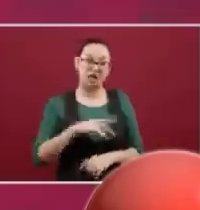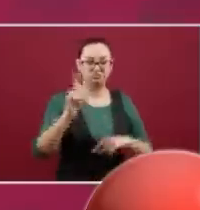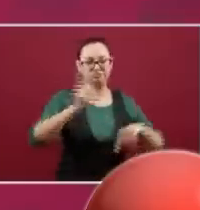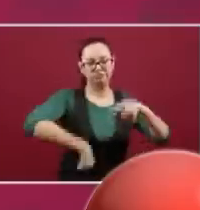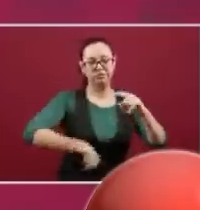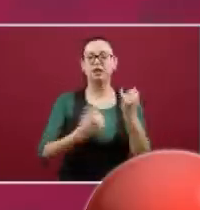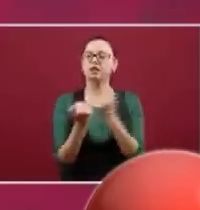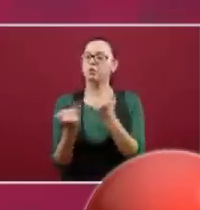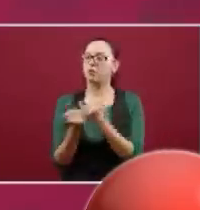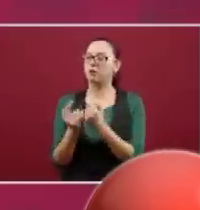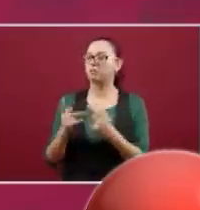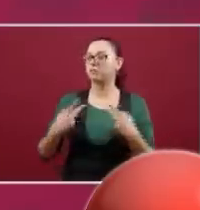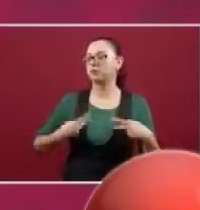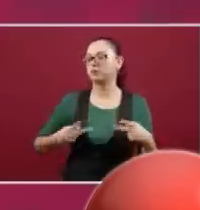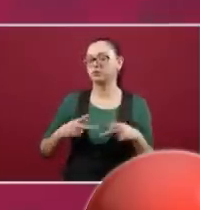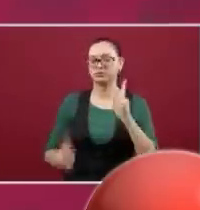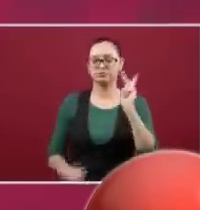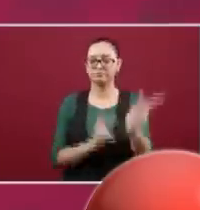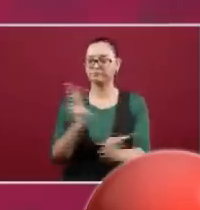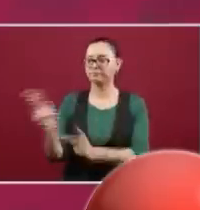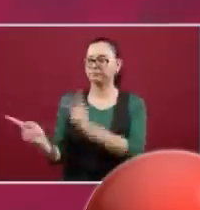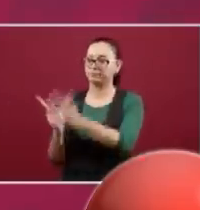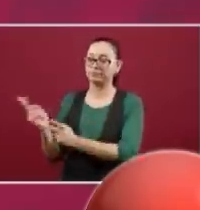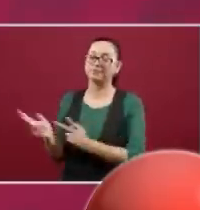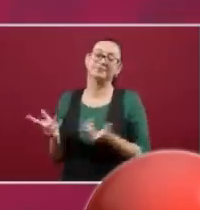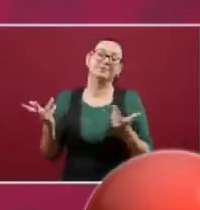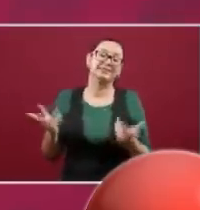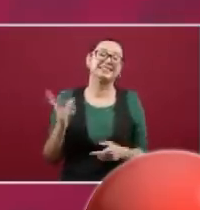Entonces, los legisladores tienen